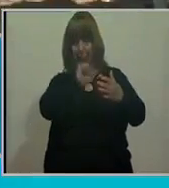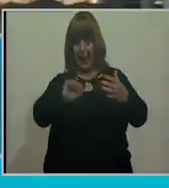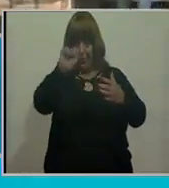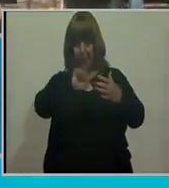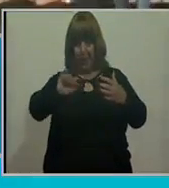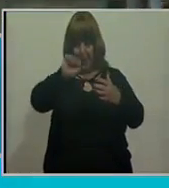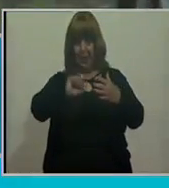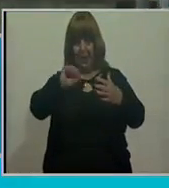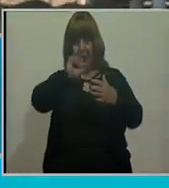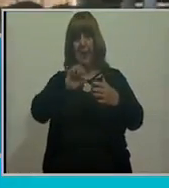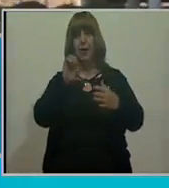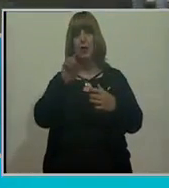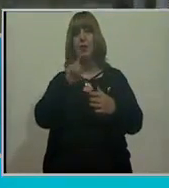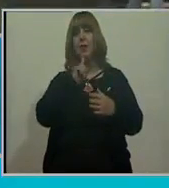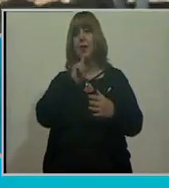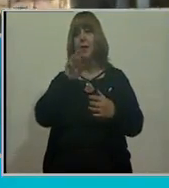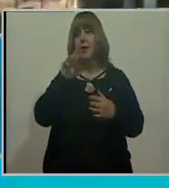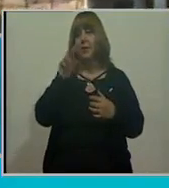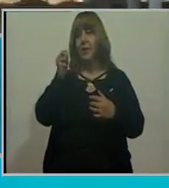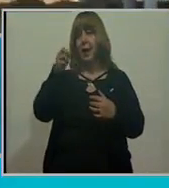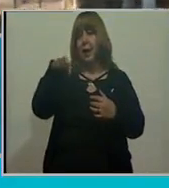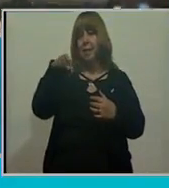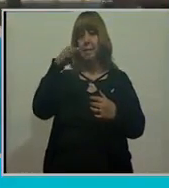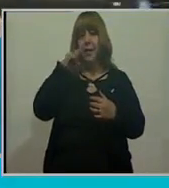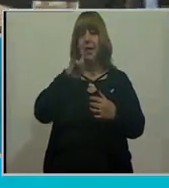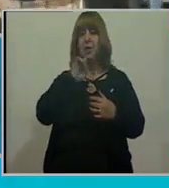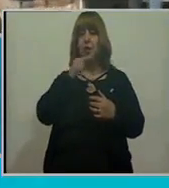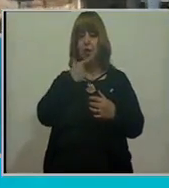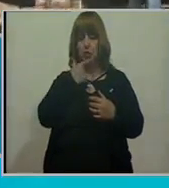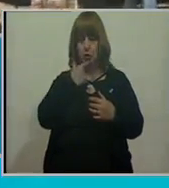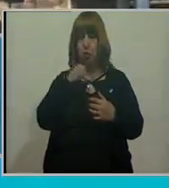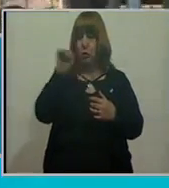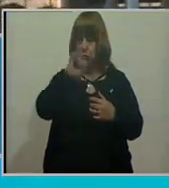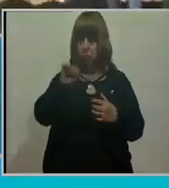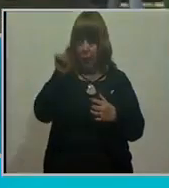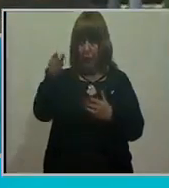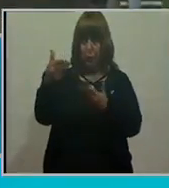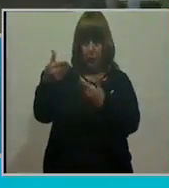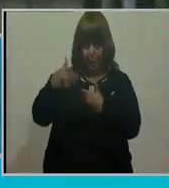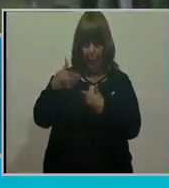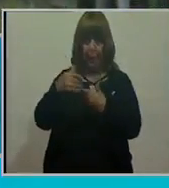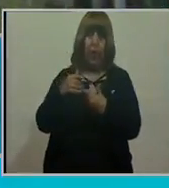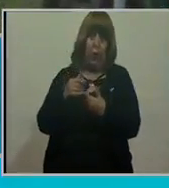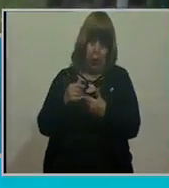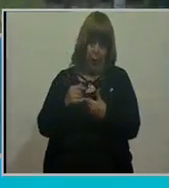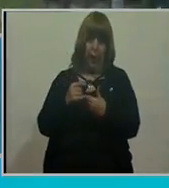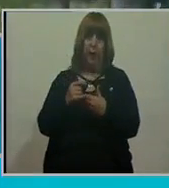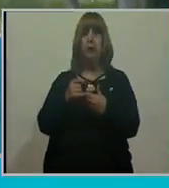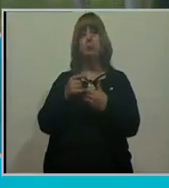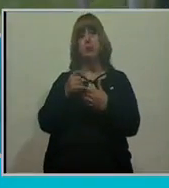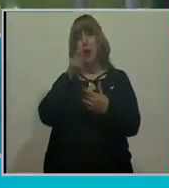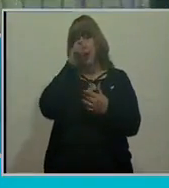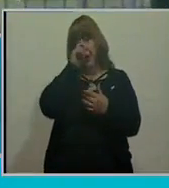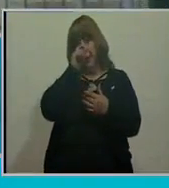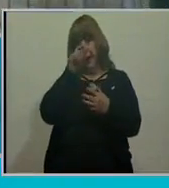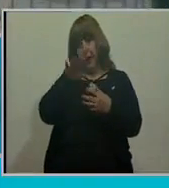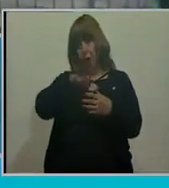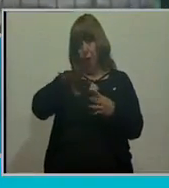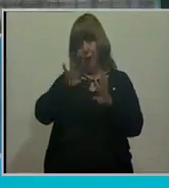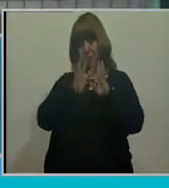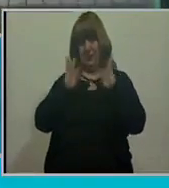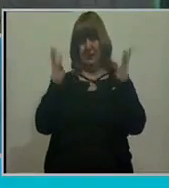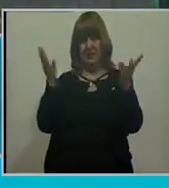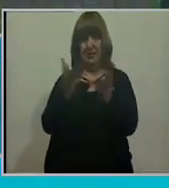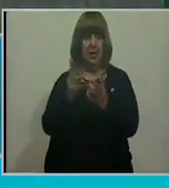hay más trapito y esa plaza también es segura. Un placero nos decía, se ha reducido un 70% el vandalismo, por ejemplo, en la Plaza Matus